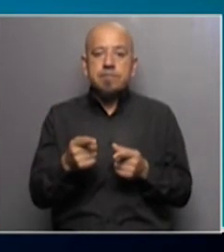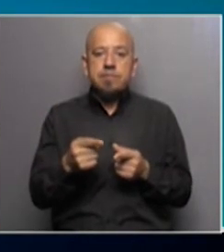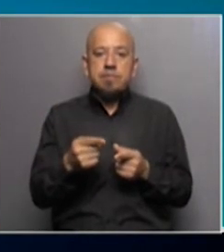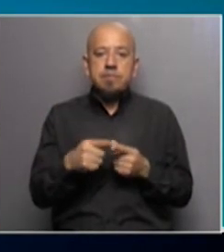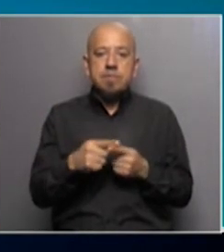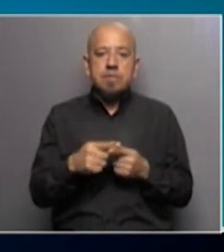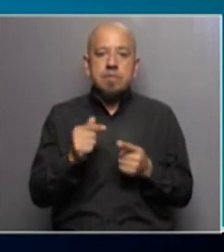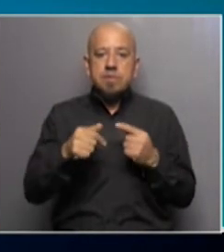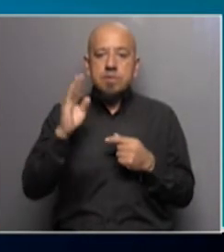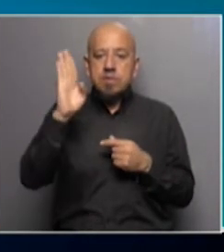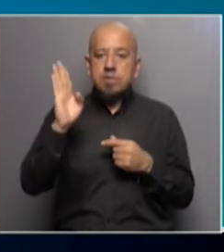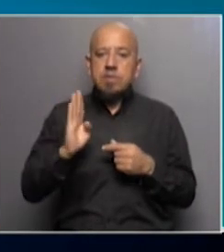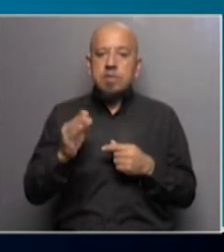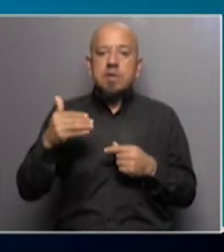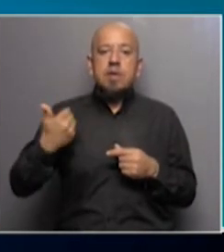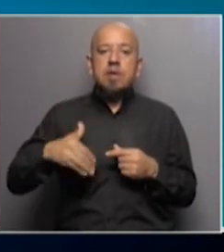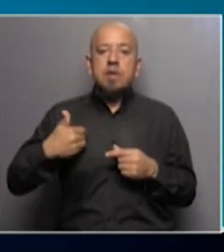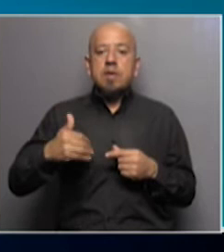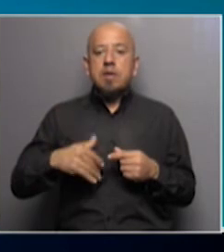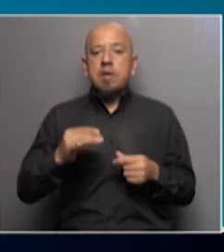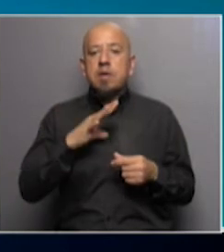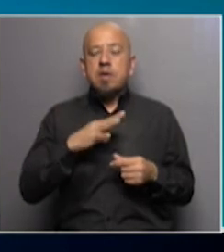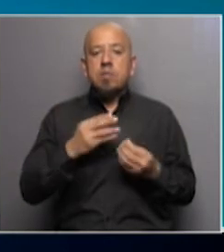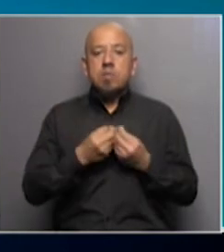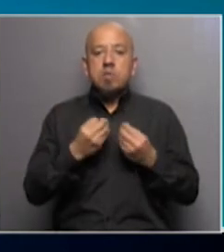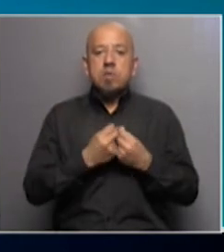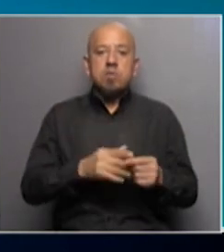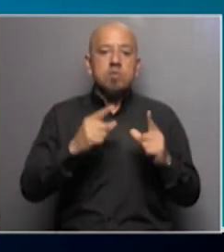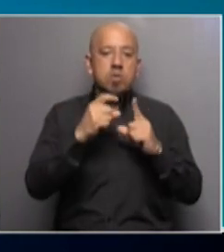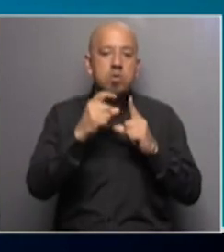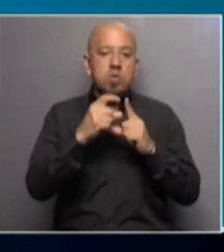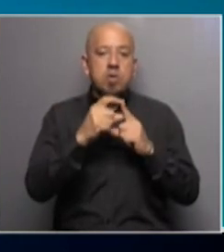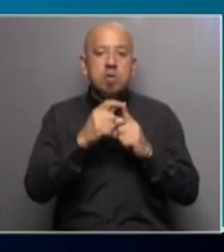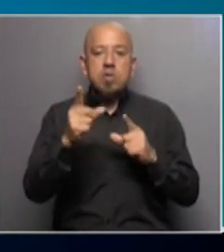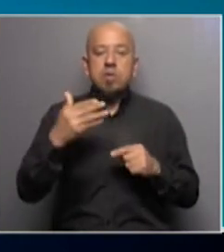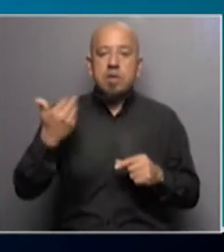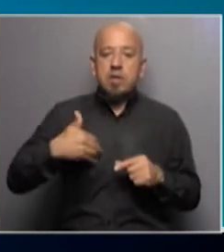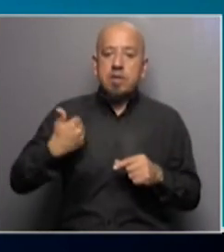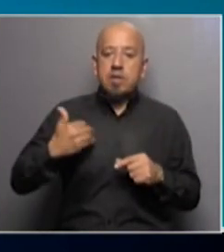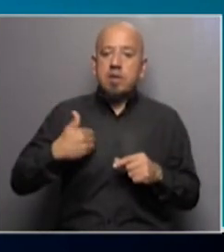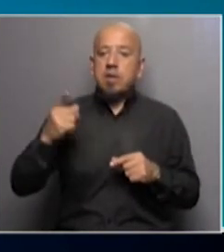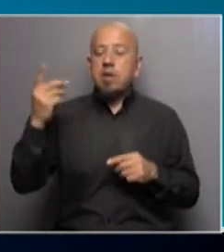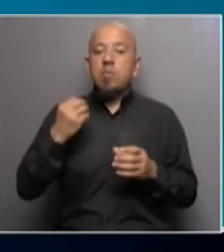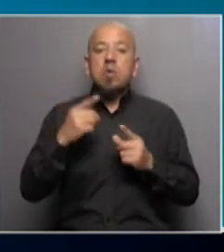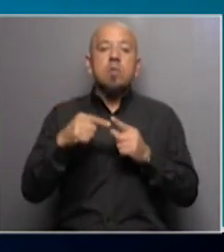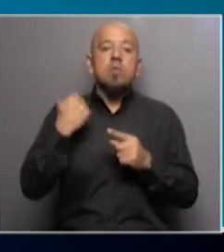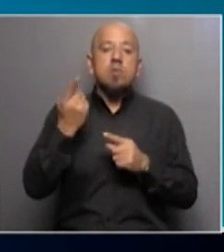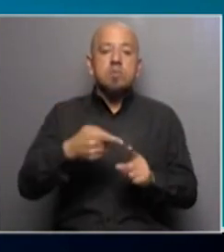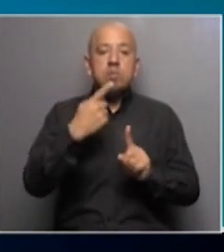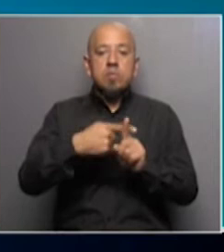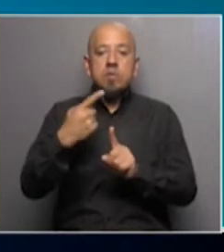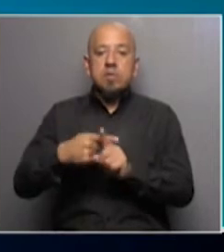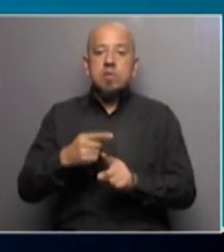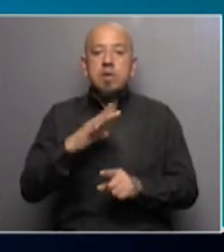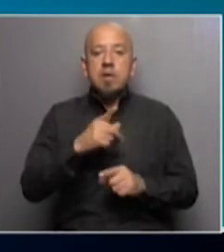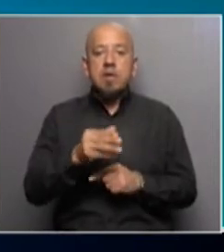¿sí?, en Brasil y en Argentina viene habiendo mucha presión sobre el dólar. En particular en Argentina, porque ahora en los próximos meses están las